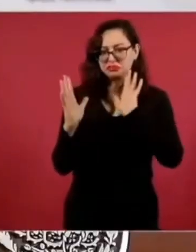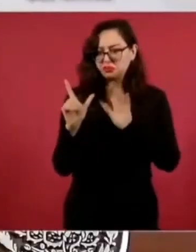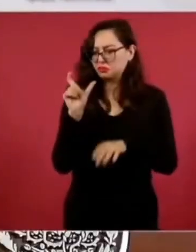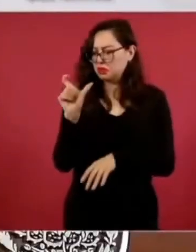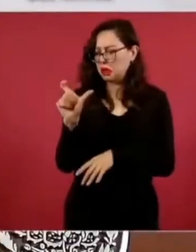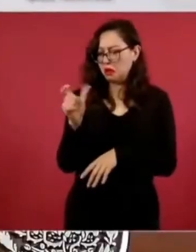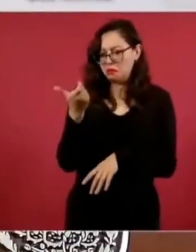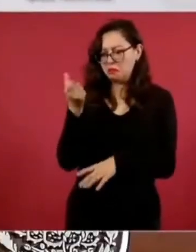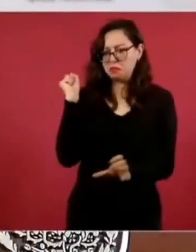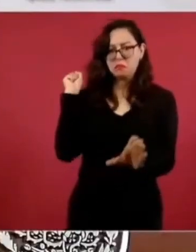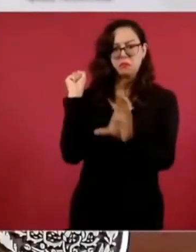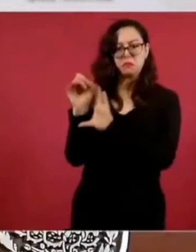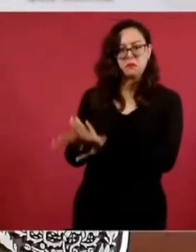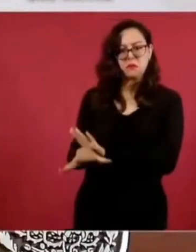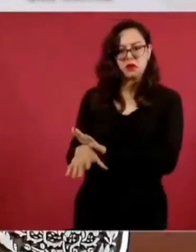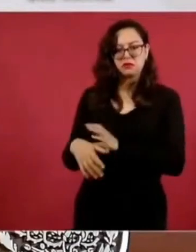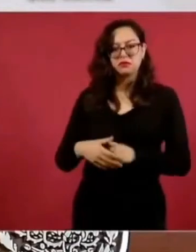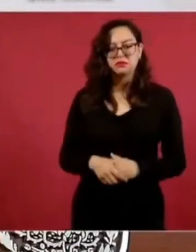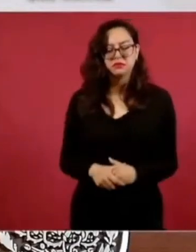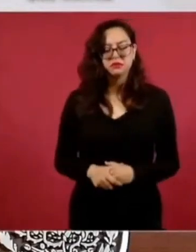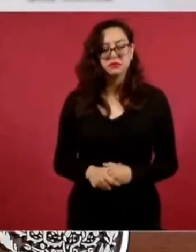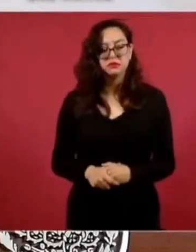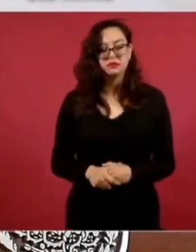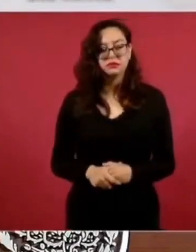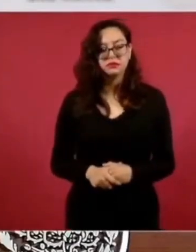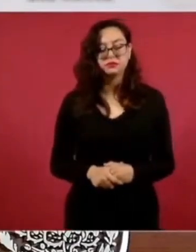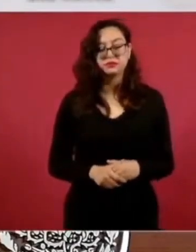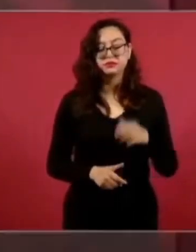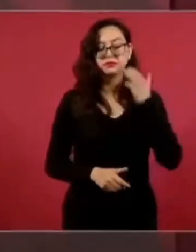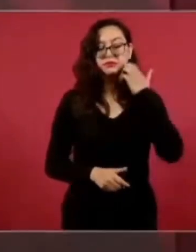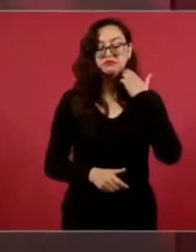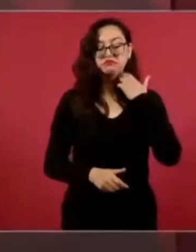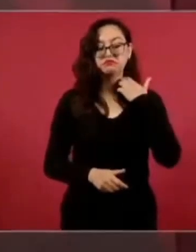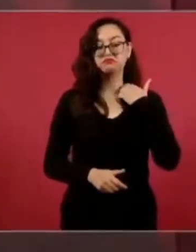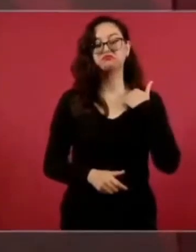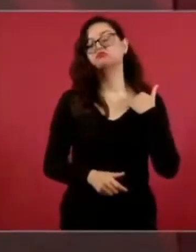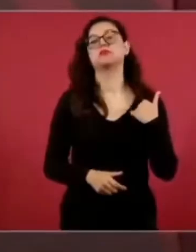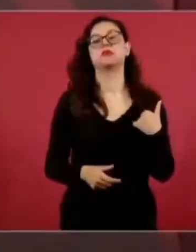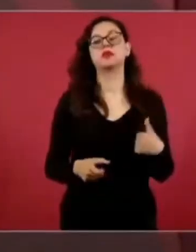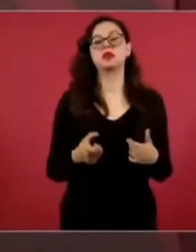y que no falten los recursos, que la